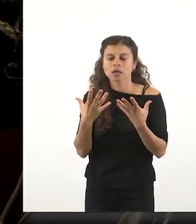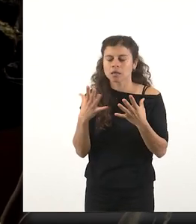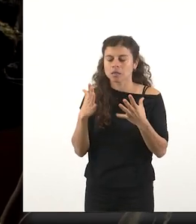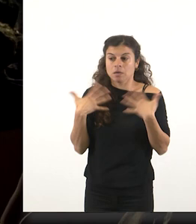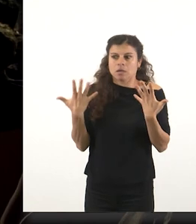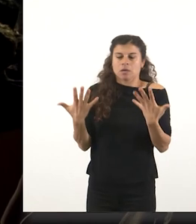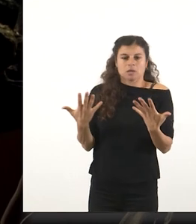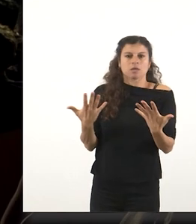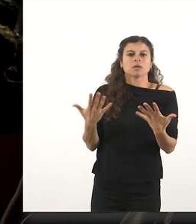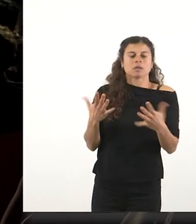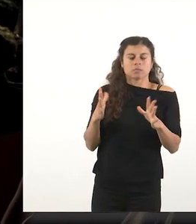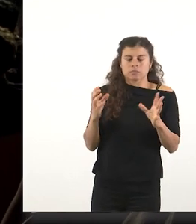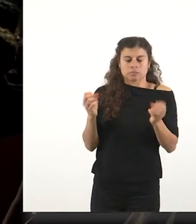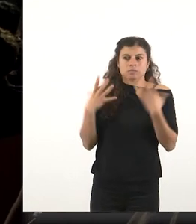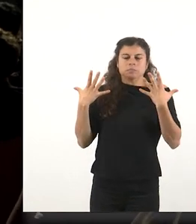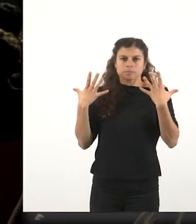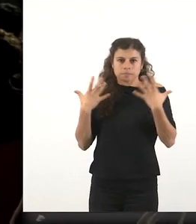Impresión.